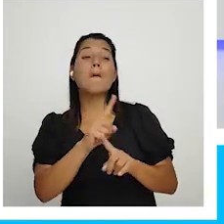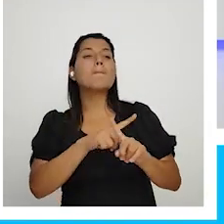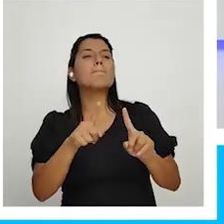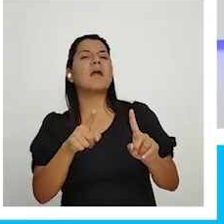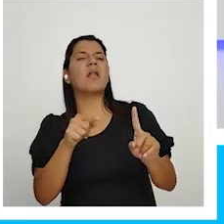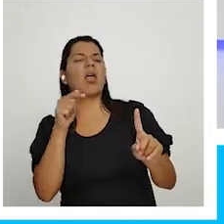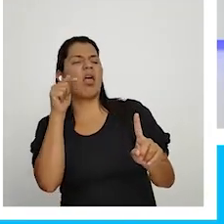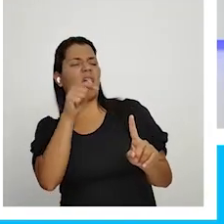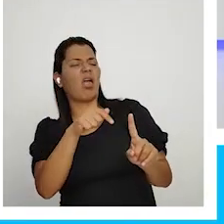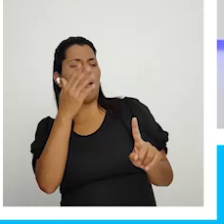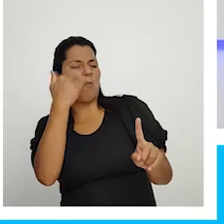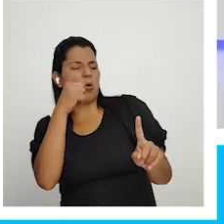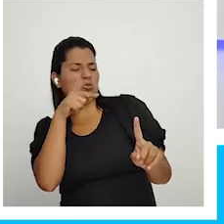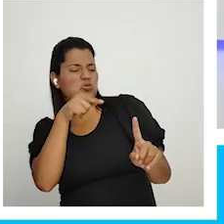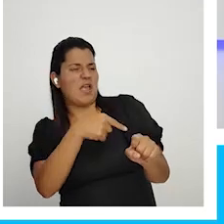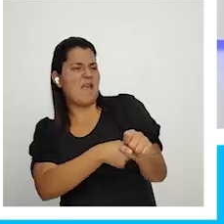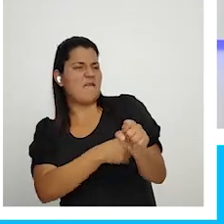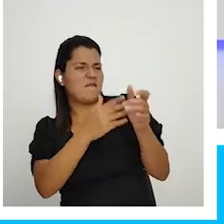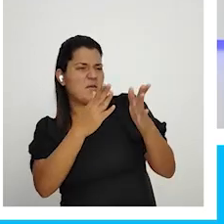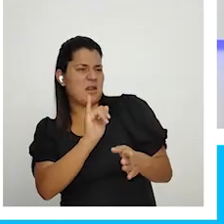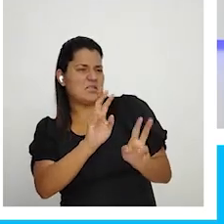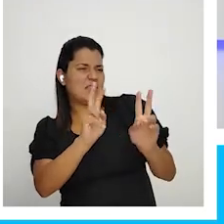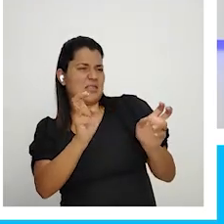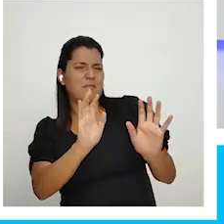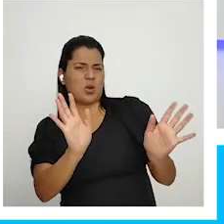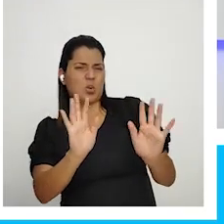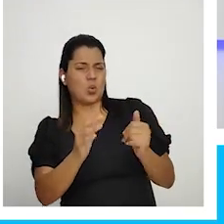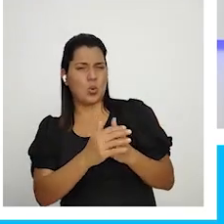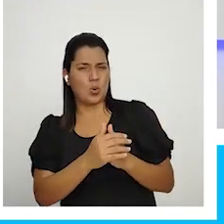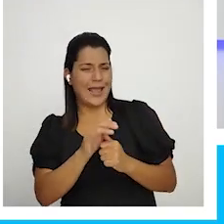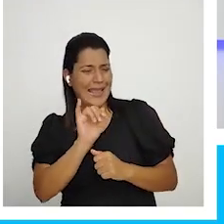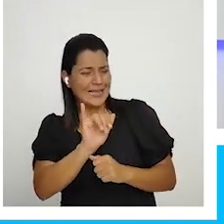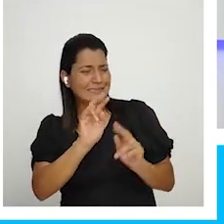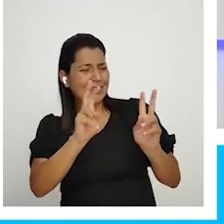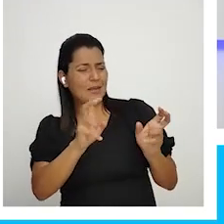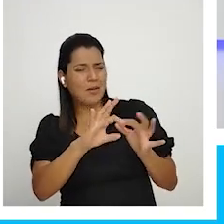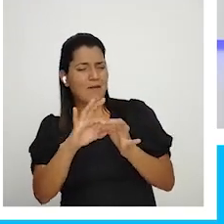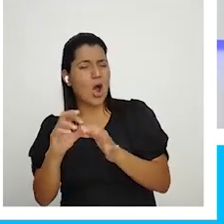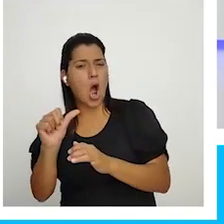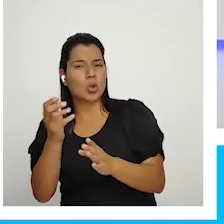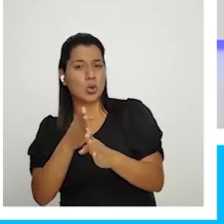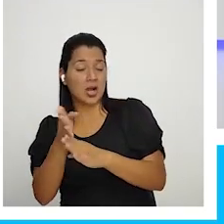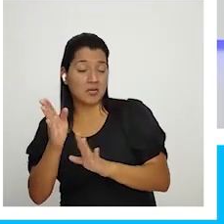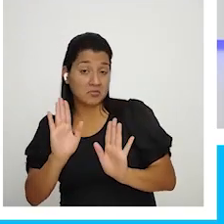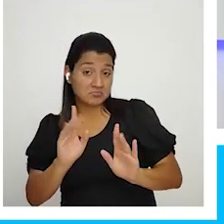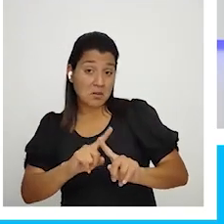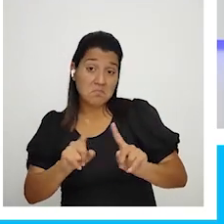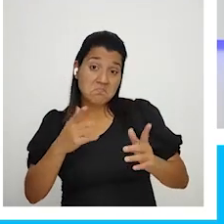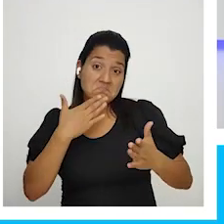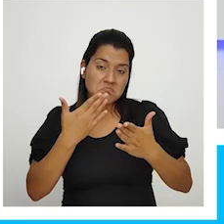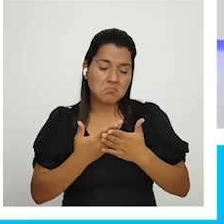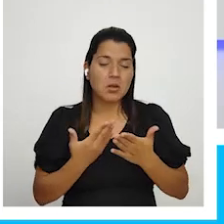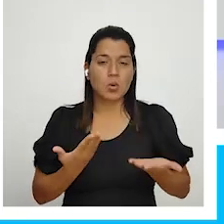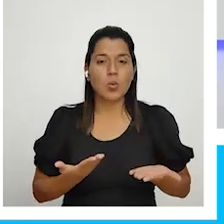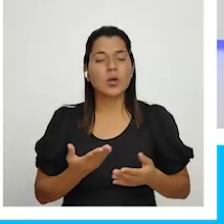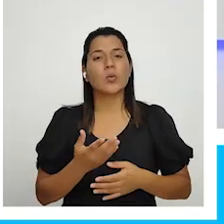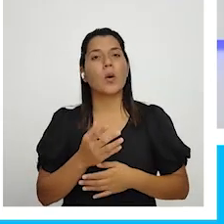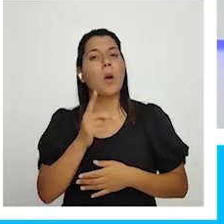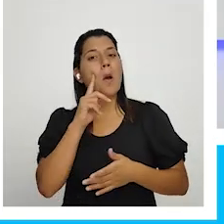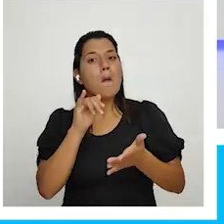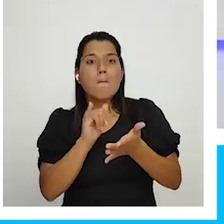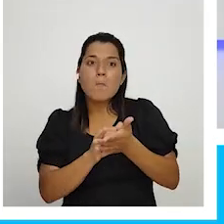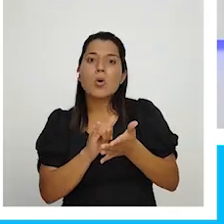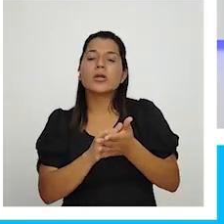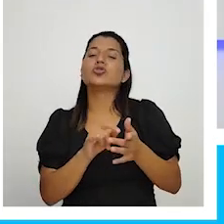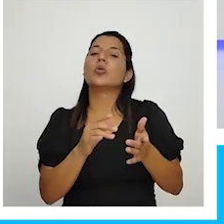este tema y por qué no otra profesión, ¿verdad? Pero bueno, eso, como te digo, también ha sido lo que hizo que me dieran